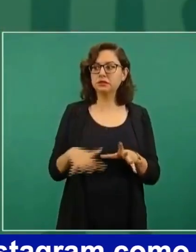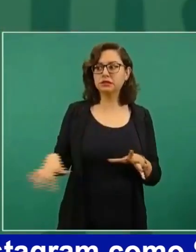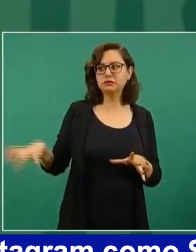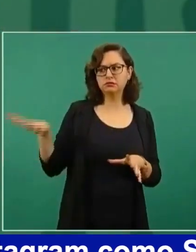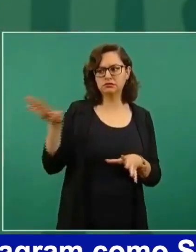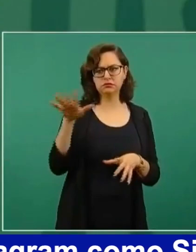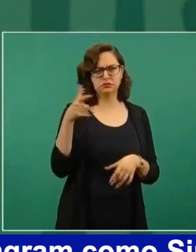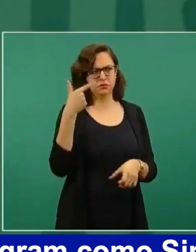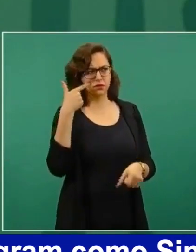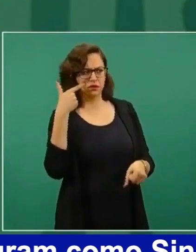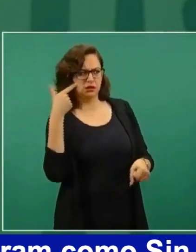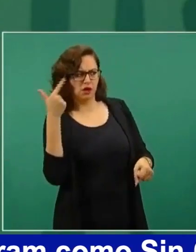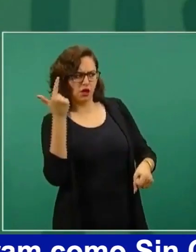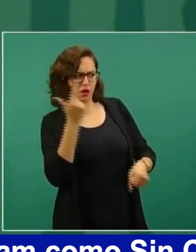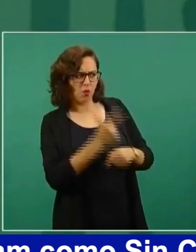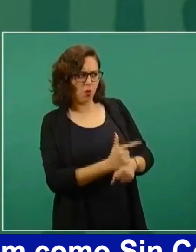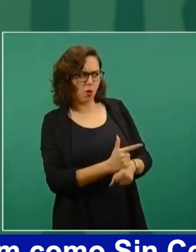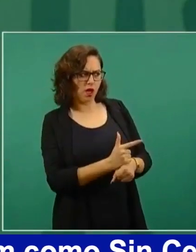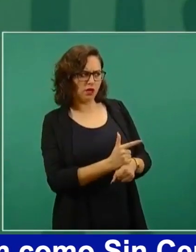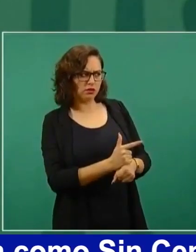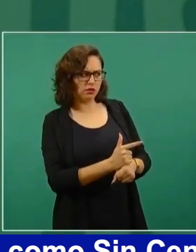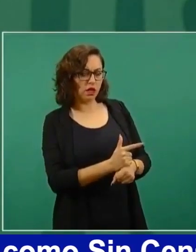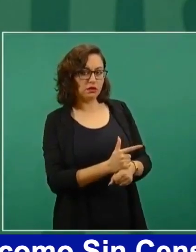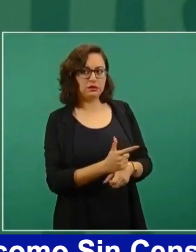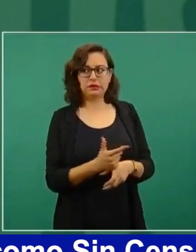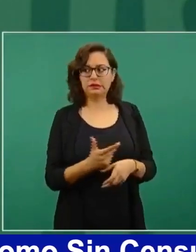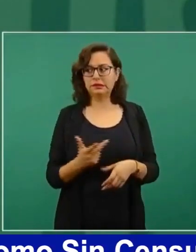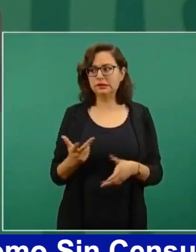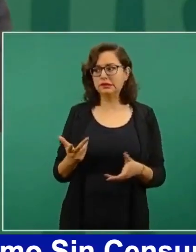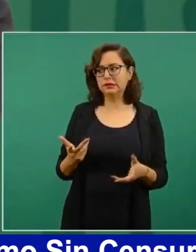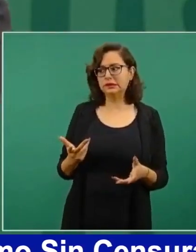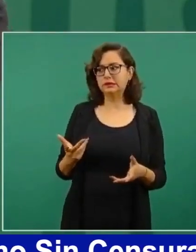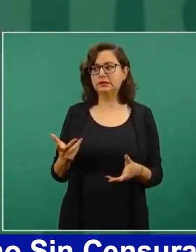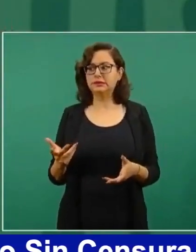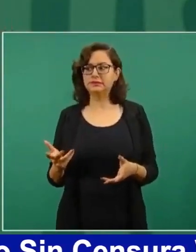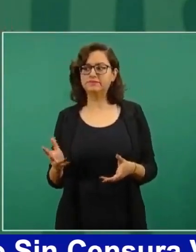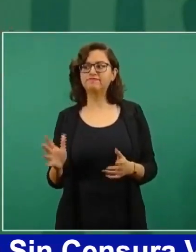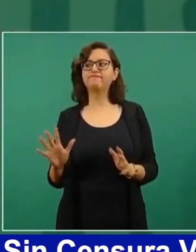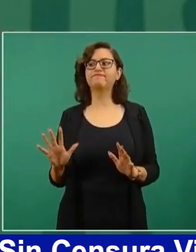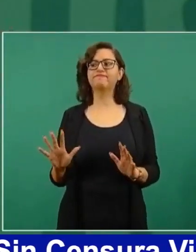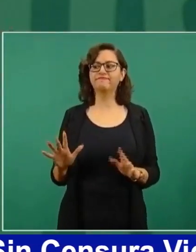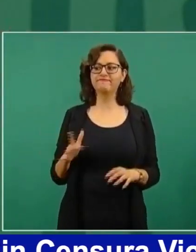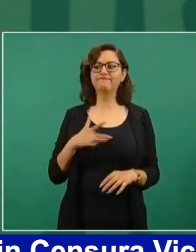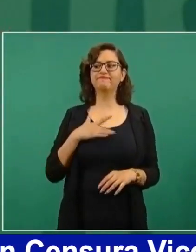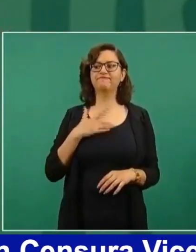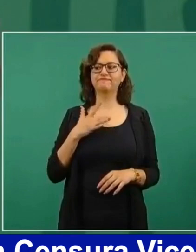empiezan a darle visibilidad